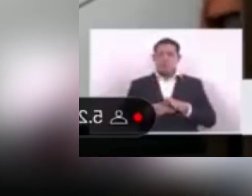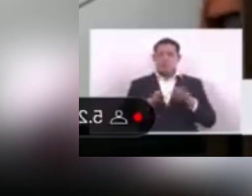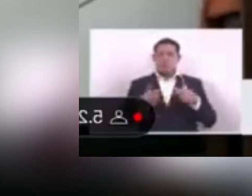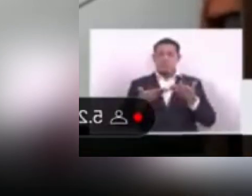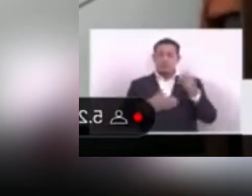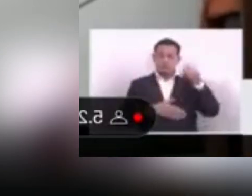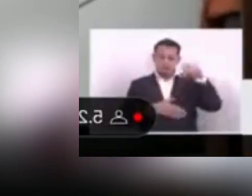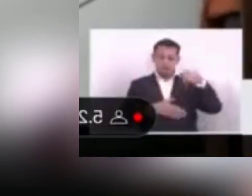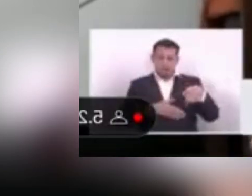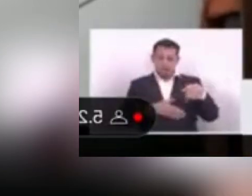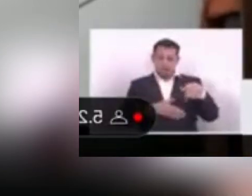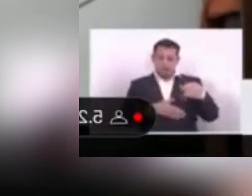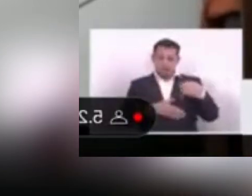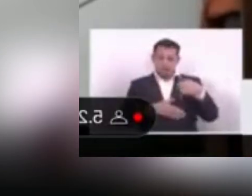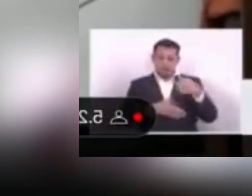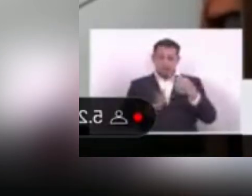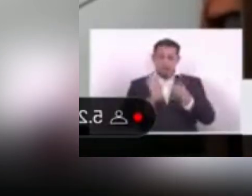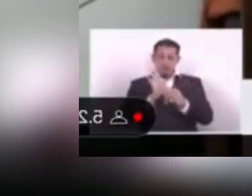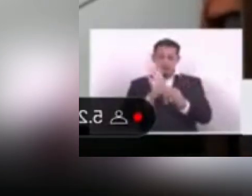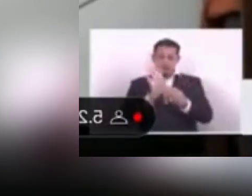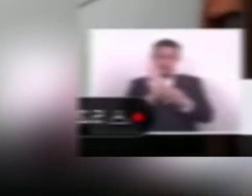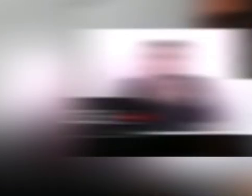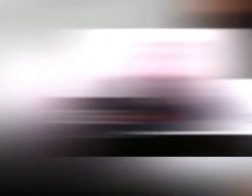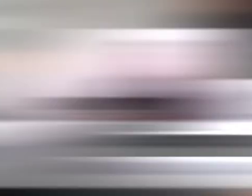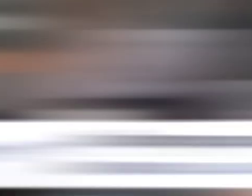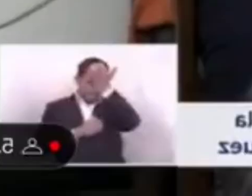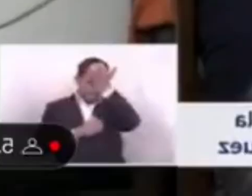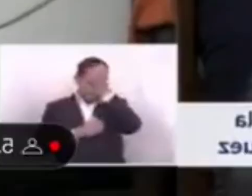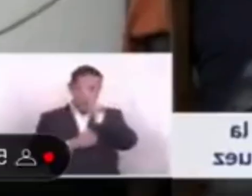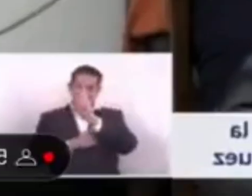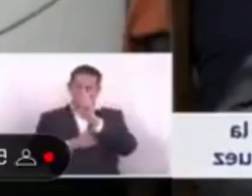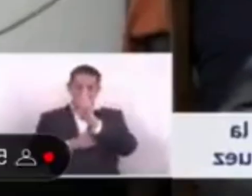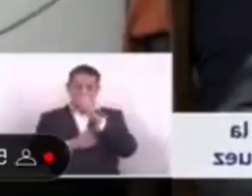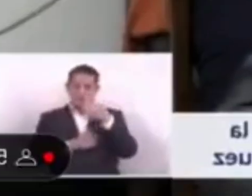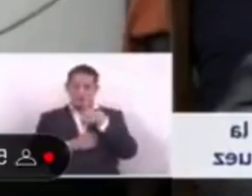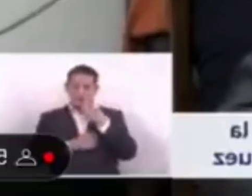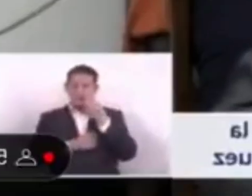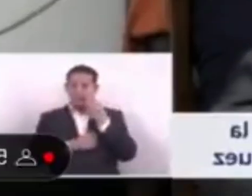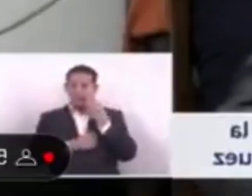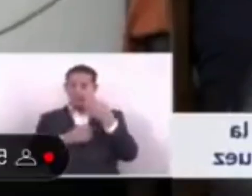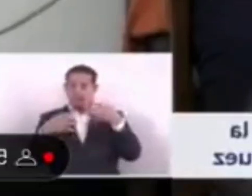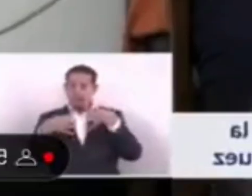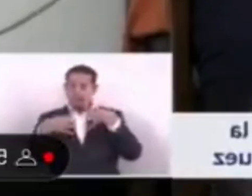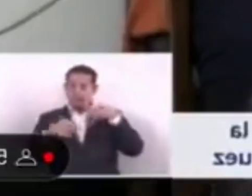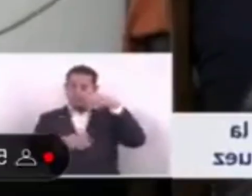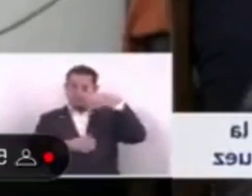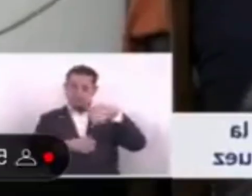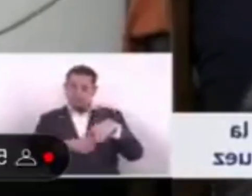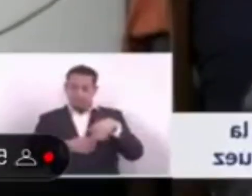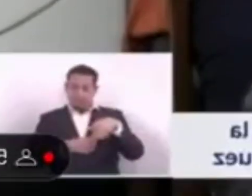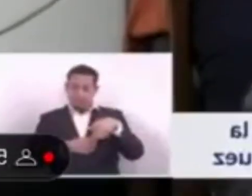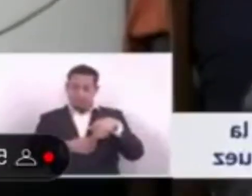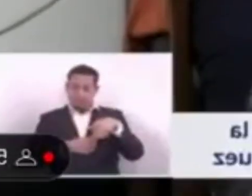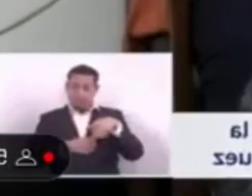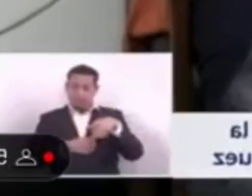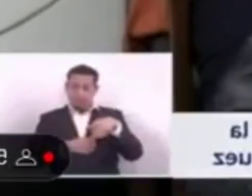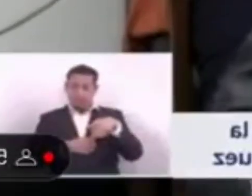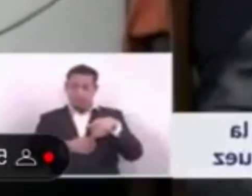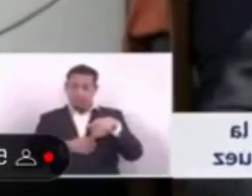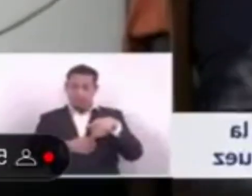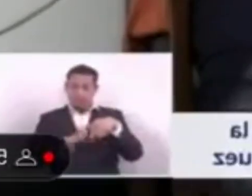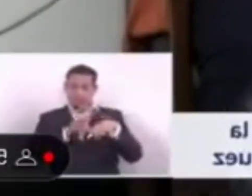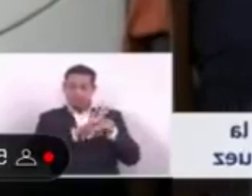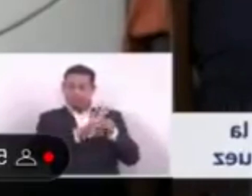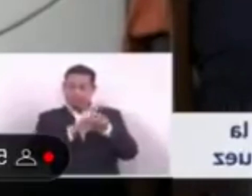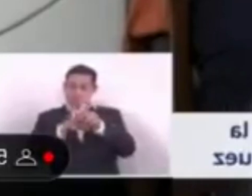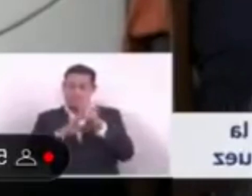Porque acá es evidente que prueba no ha desfilado. Ahí escucharon ustedes esta blasfema de este abogado del diablo.